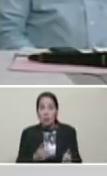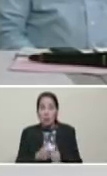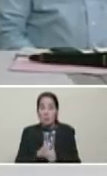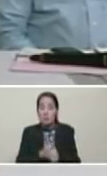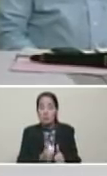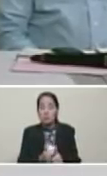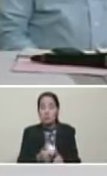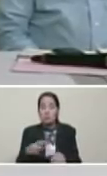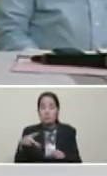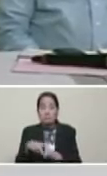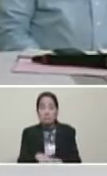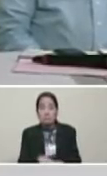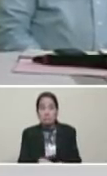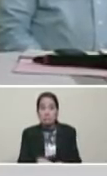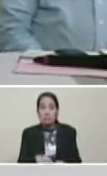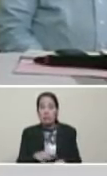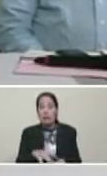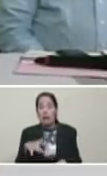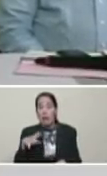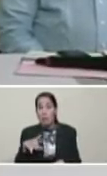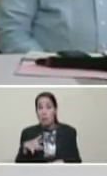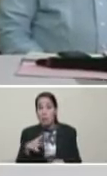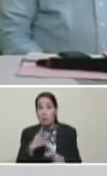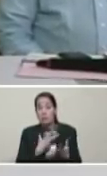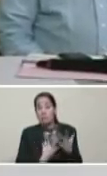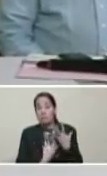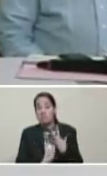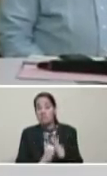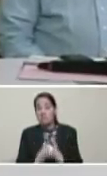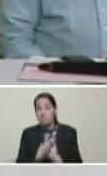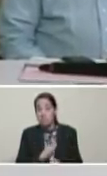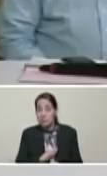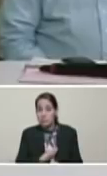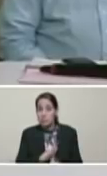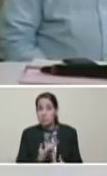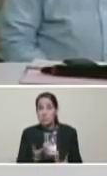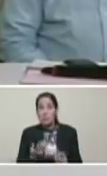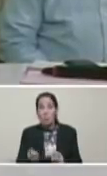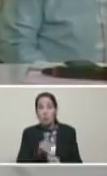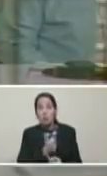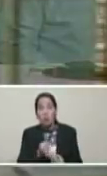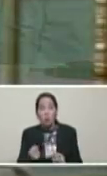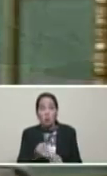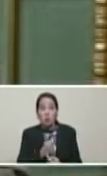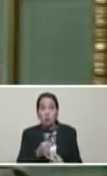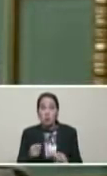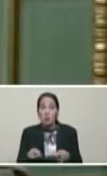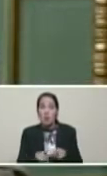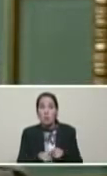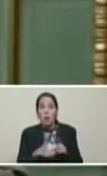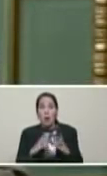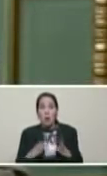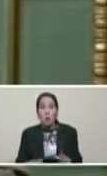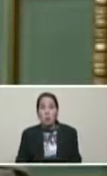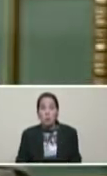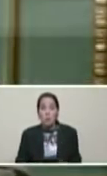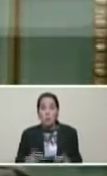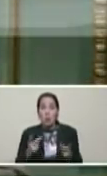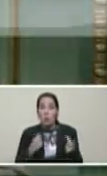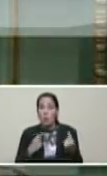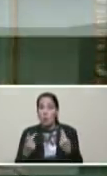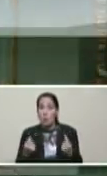cruel dramáticamente cruel es una tortura al cuerpo económico del